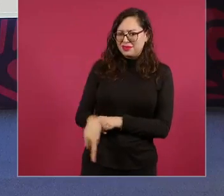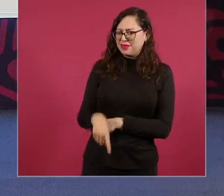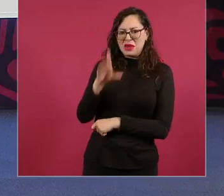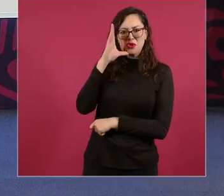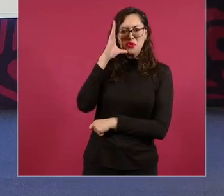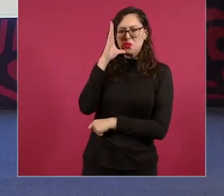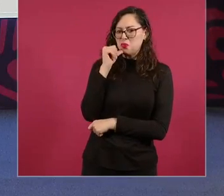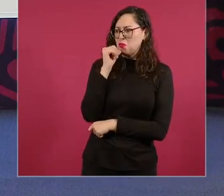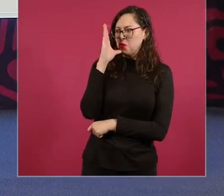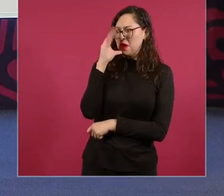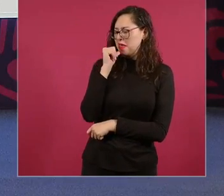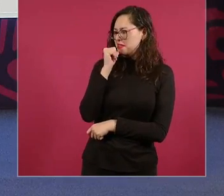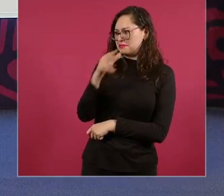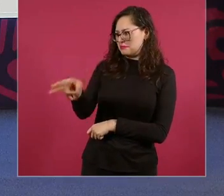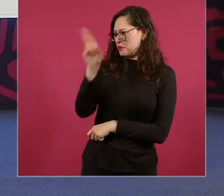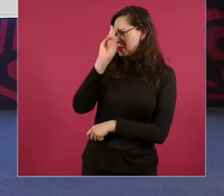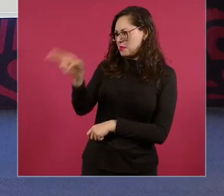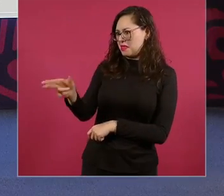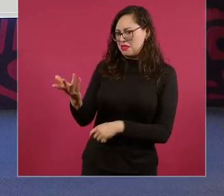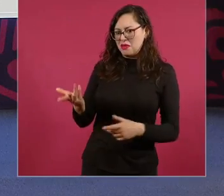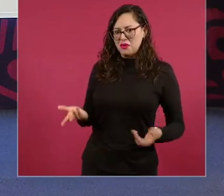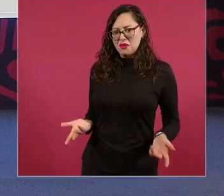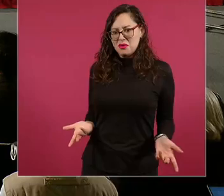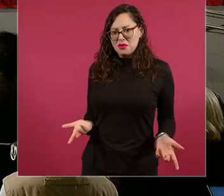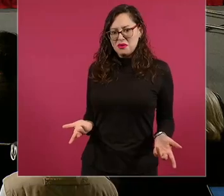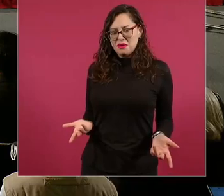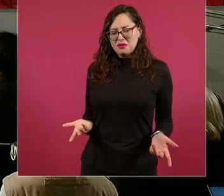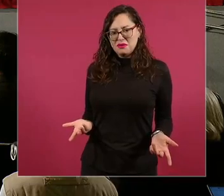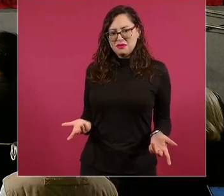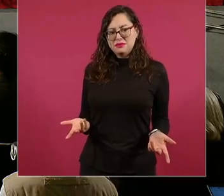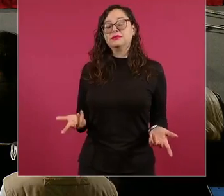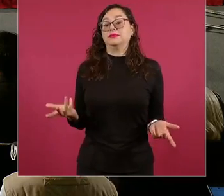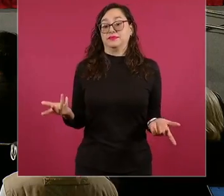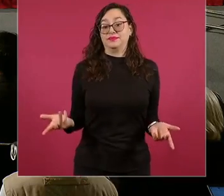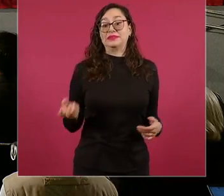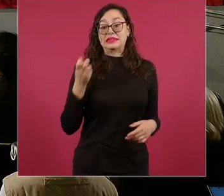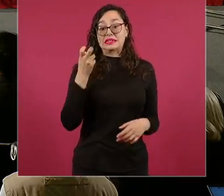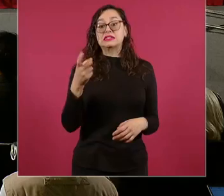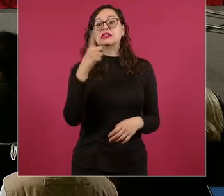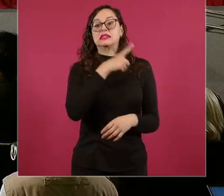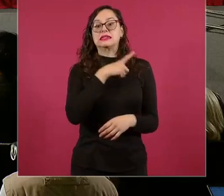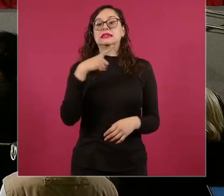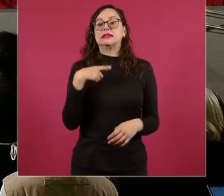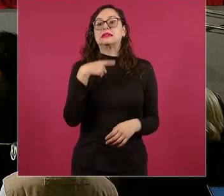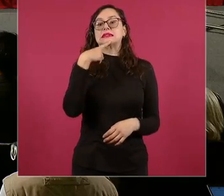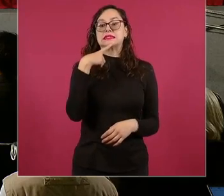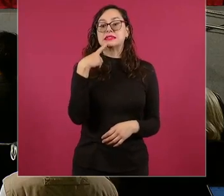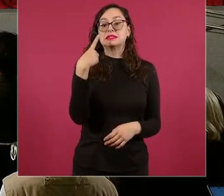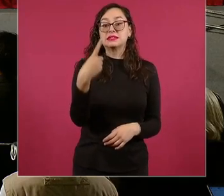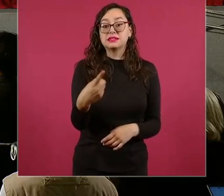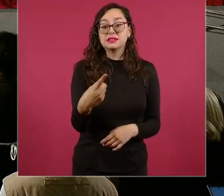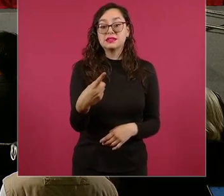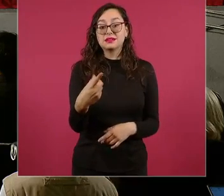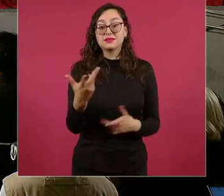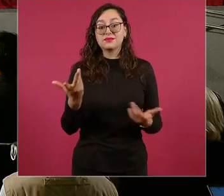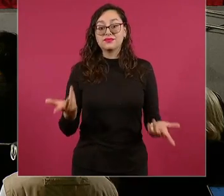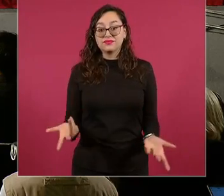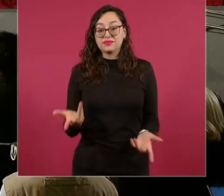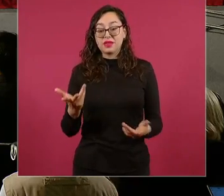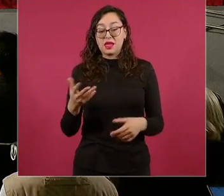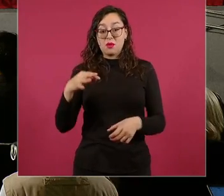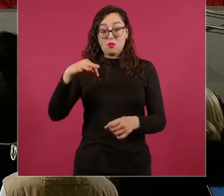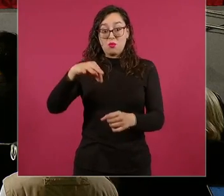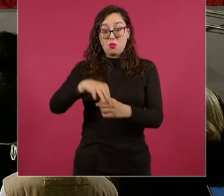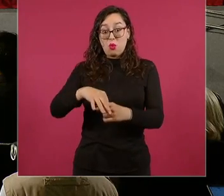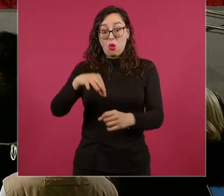ninguna competencia. Vale la pena señalar que esta decisión se da unos días antes de calificar